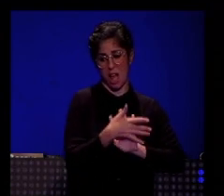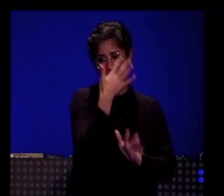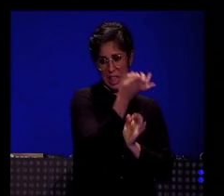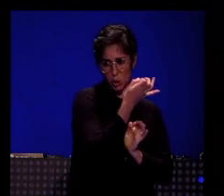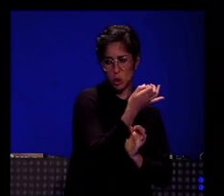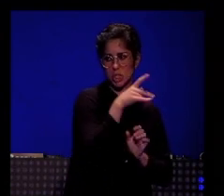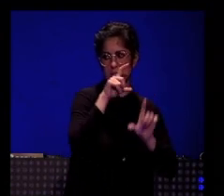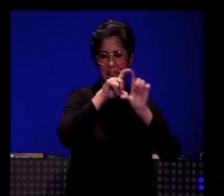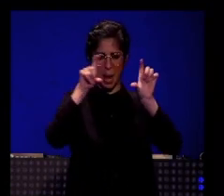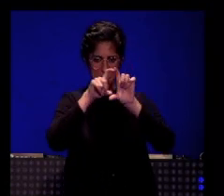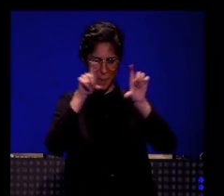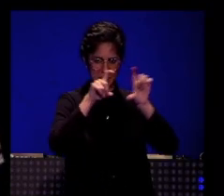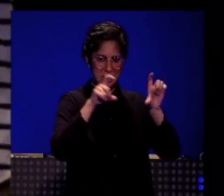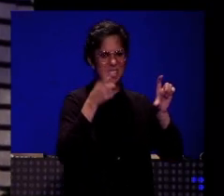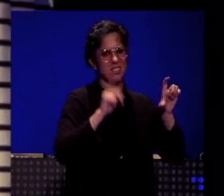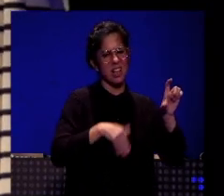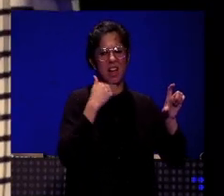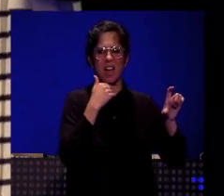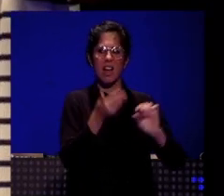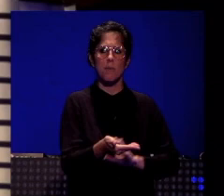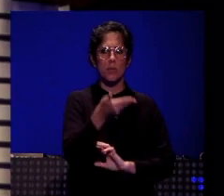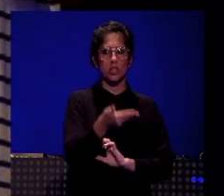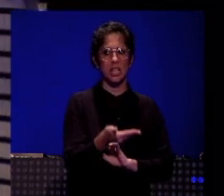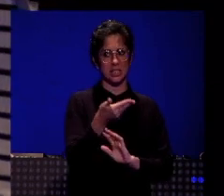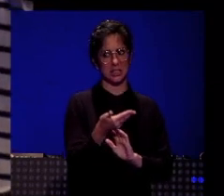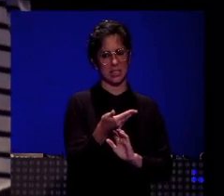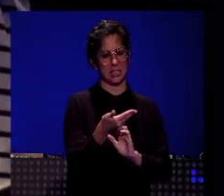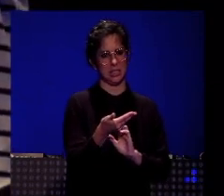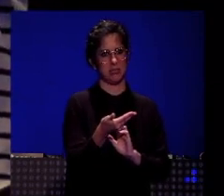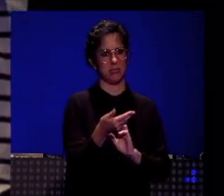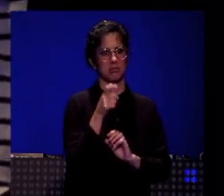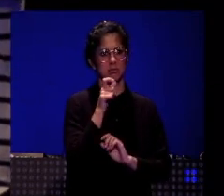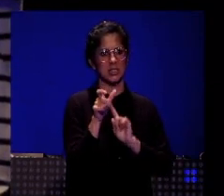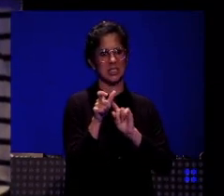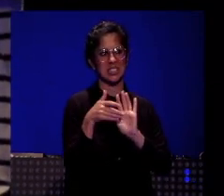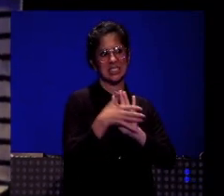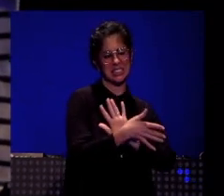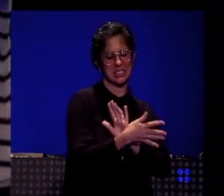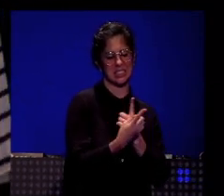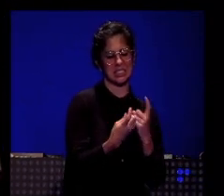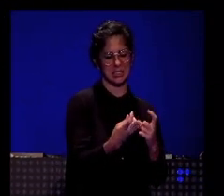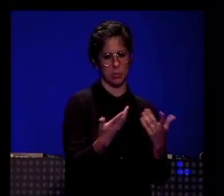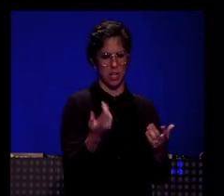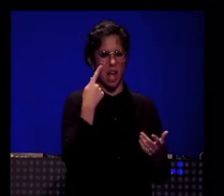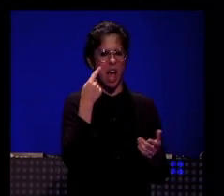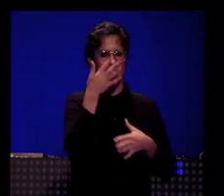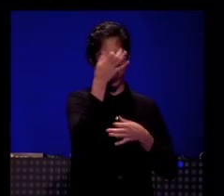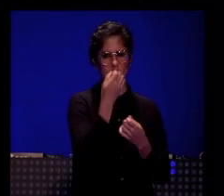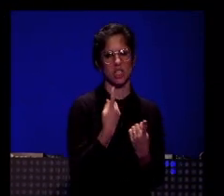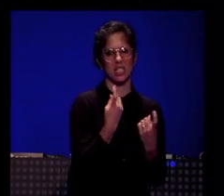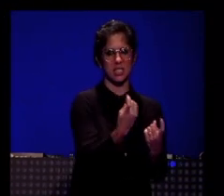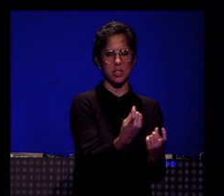empresa pero también hay una cosa importante que tendríamos que definir 10 porque necesitamos tener los datos para que vale